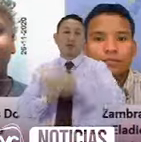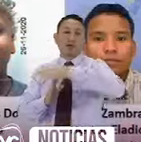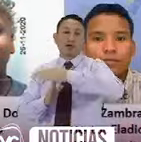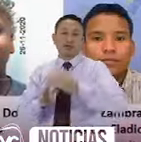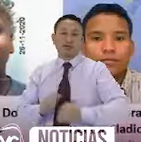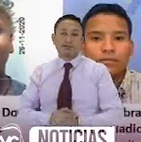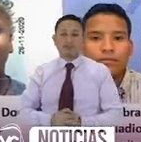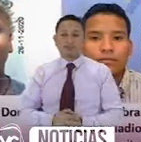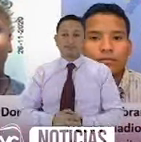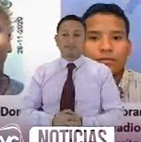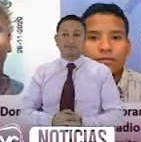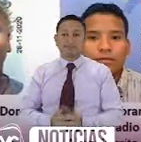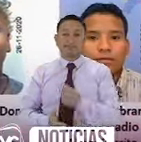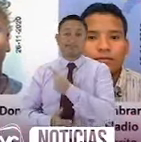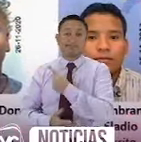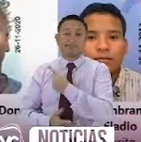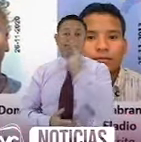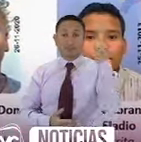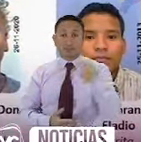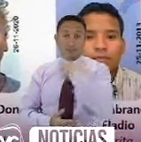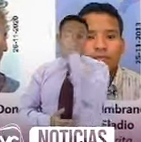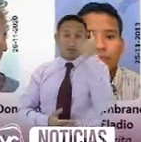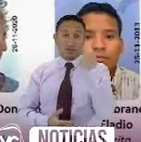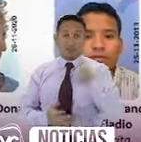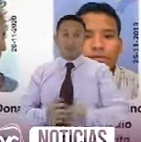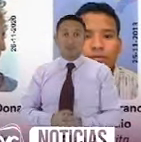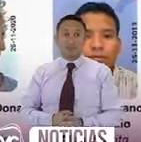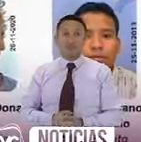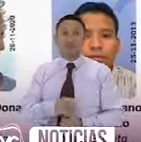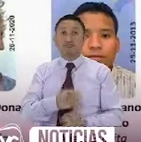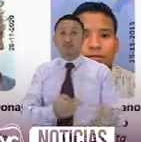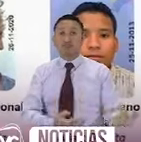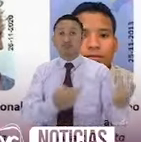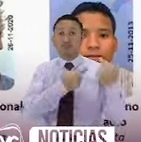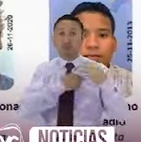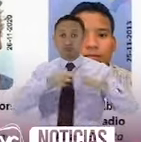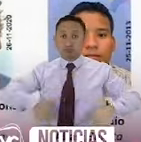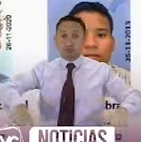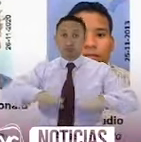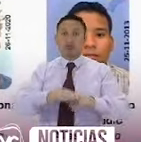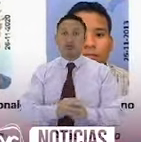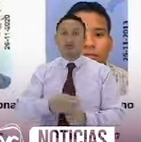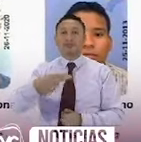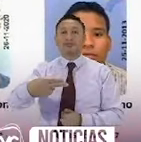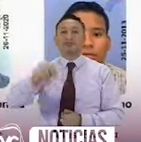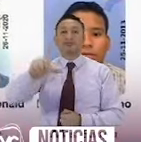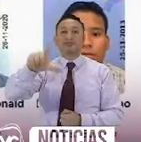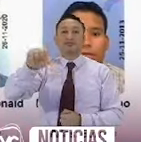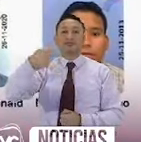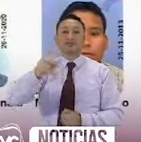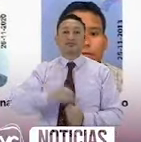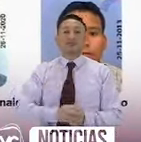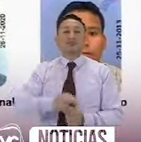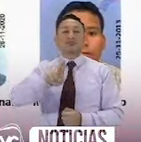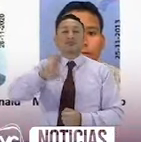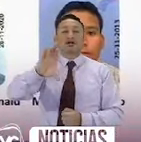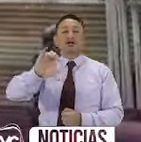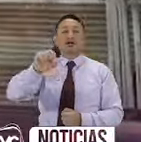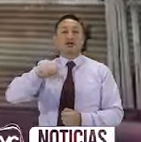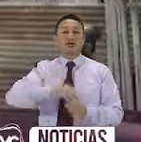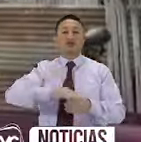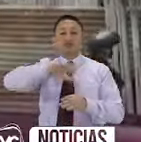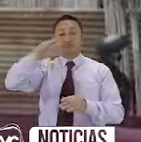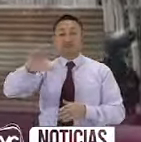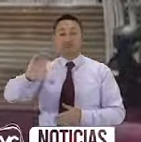los rostros de los hombres que estarían a cargo de sectores como Los Helechos, El Recreo, Cerro Las Cabras, La